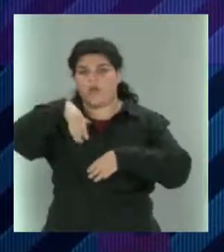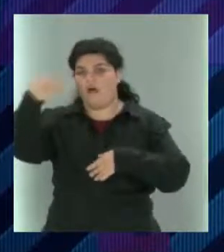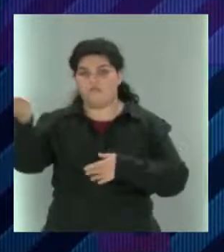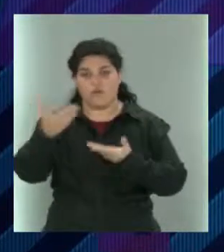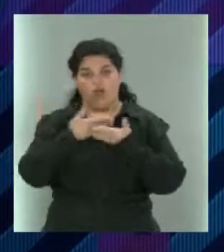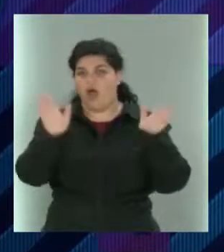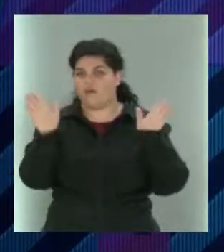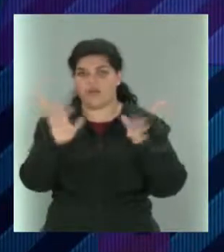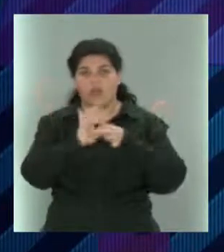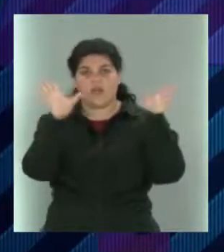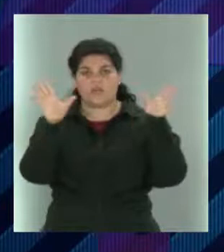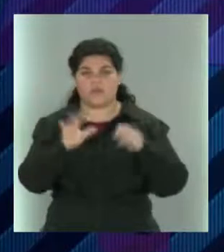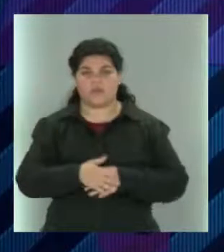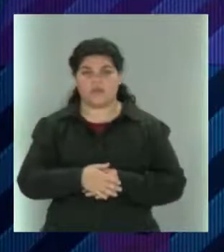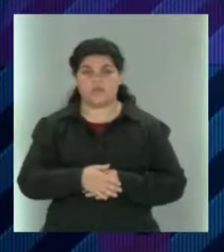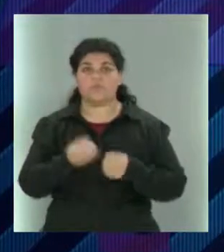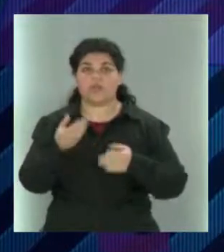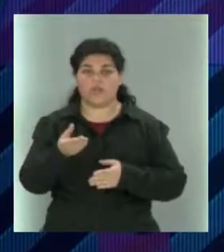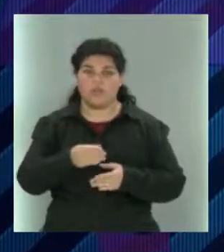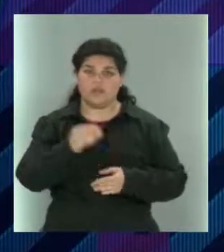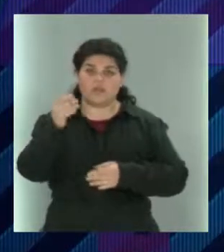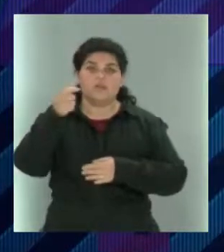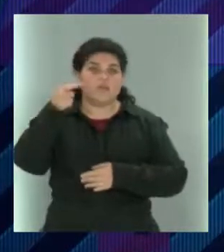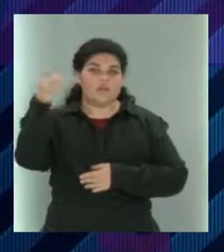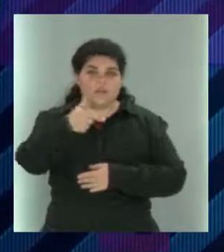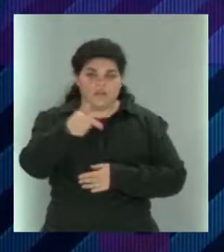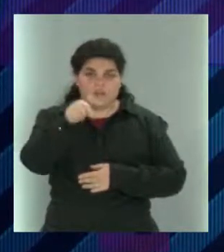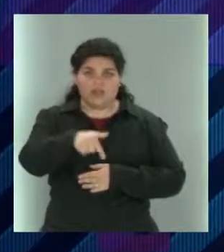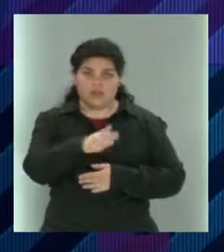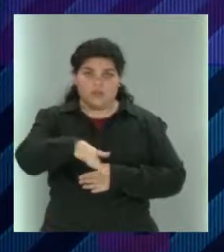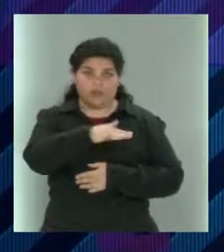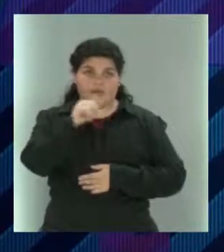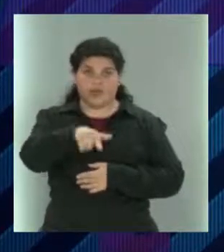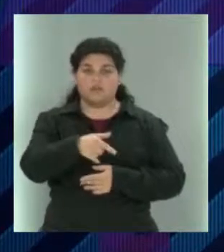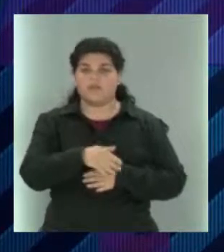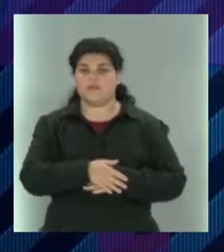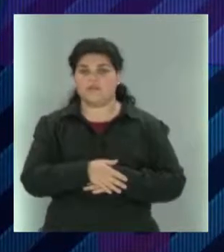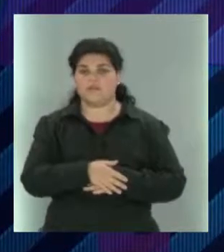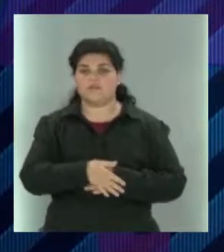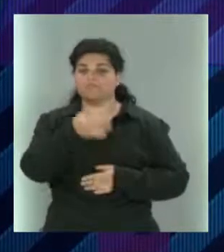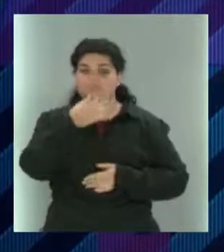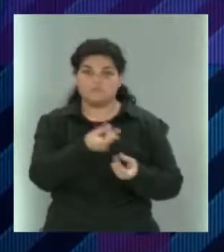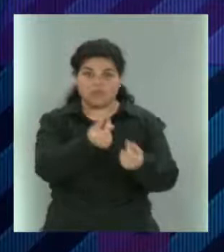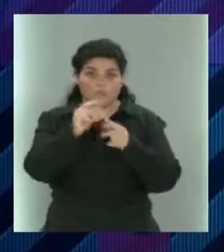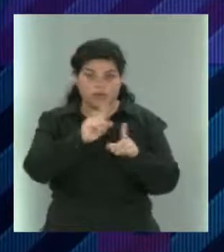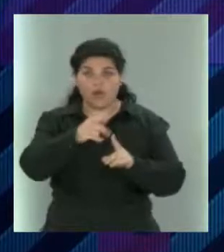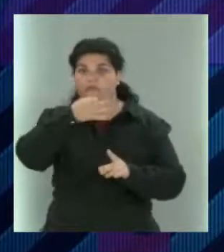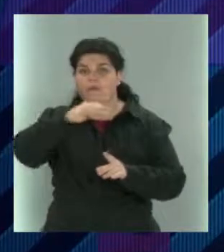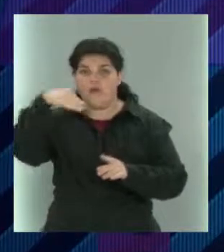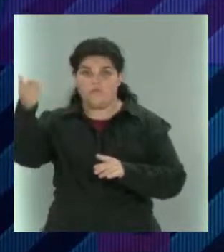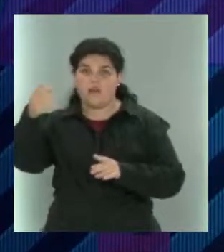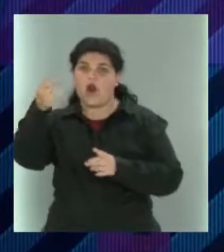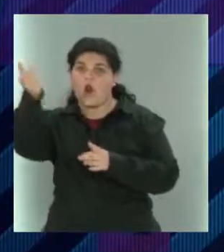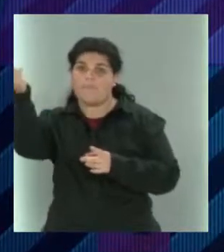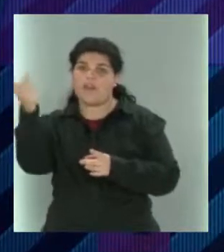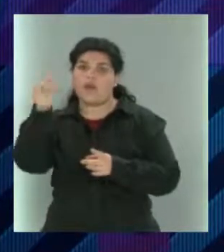Entonces, una estación de servicio de bandera blanca, en vez de comprarte en la refinería de acá, te importa a un precio más barato. O sea, que en la medida que